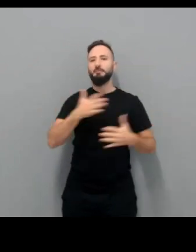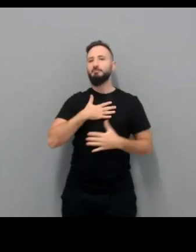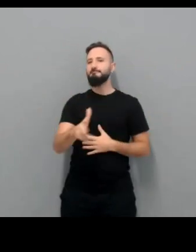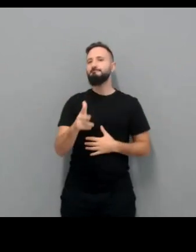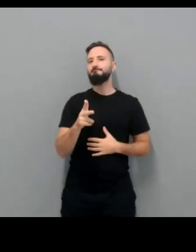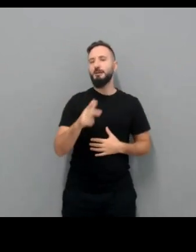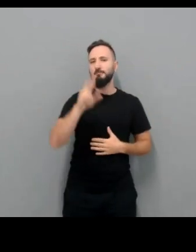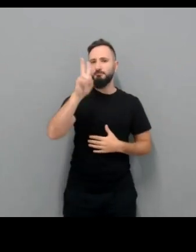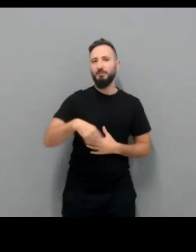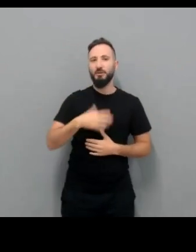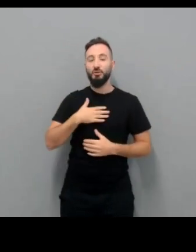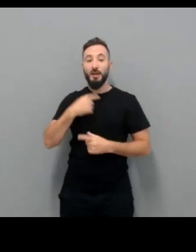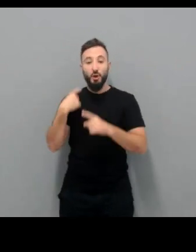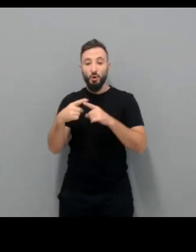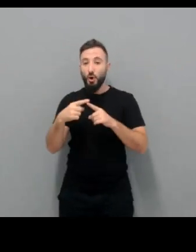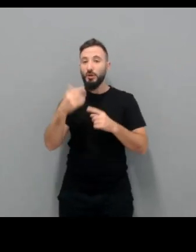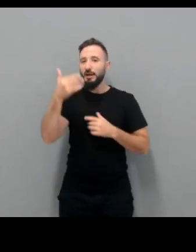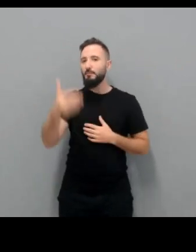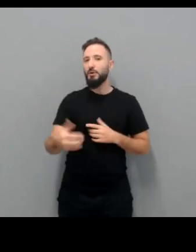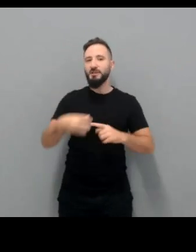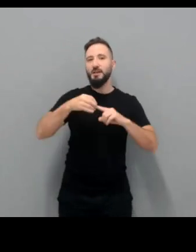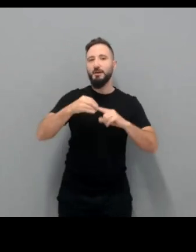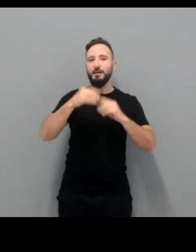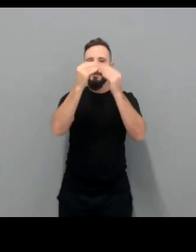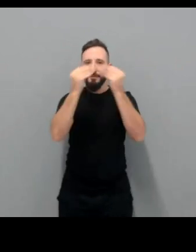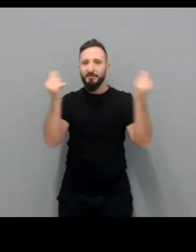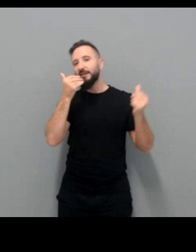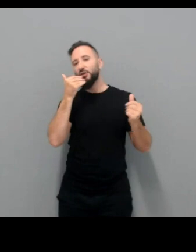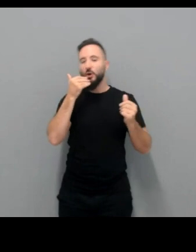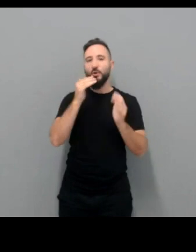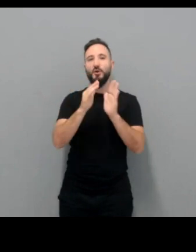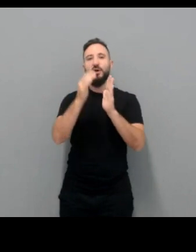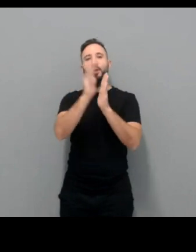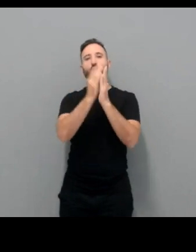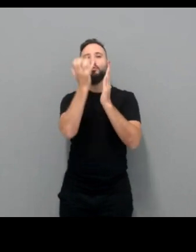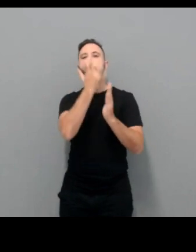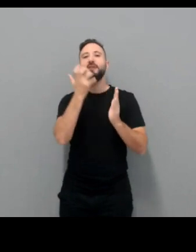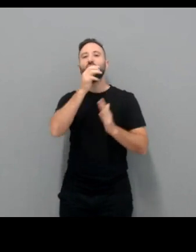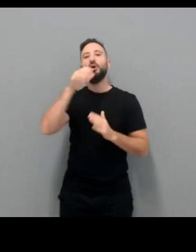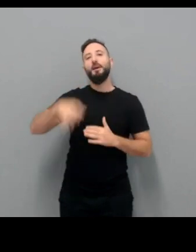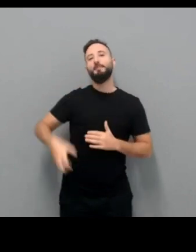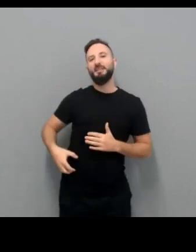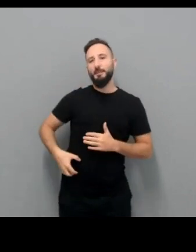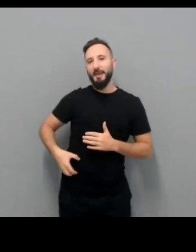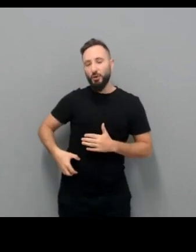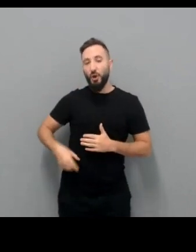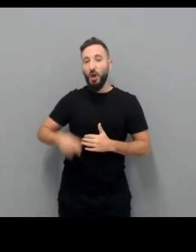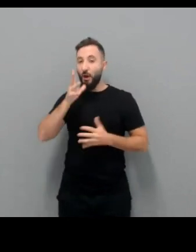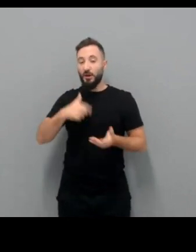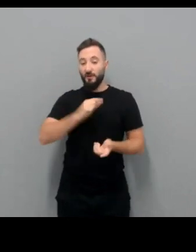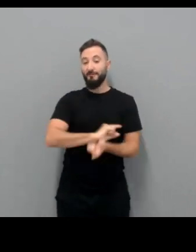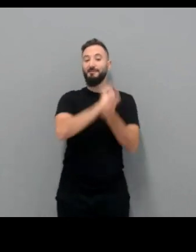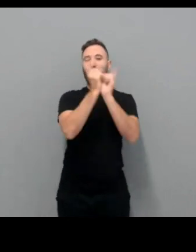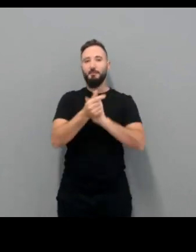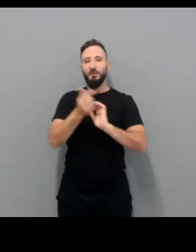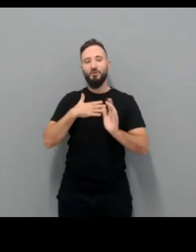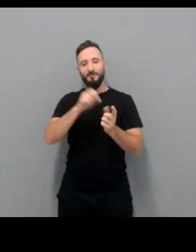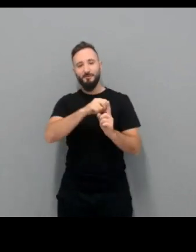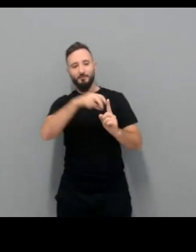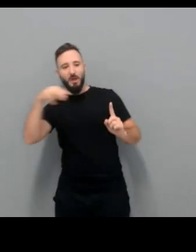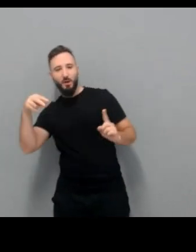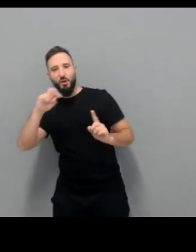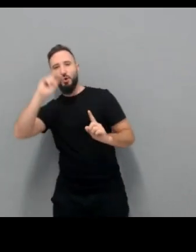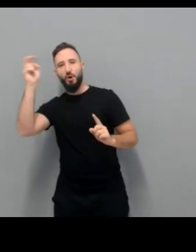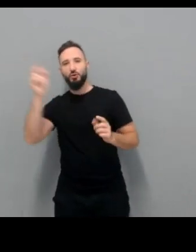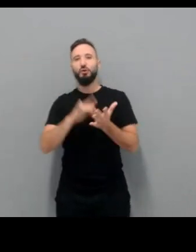será invisible a los ojos, como decía el principito, pero yo estoy dispuesta a cambiar el cuento. Ahora ayudaré desde otro lado,